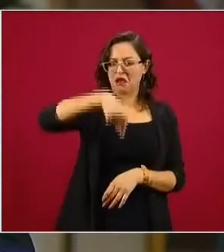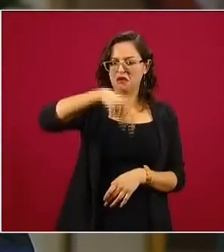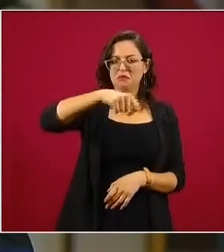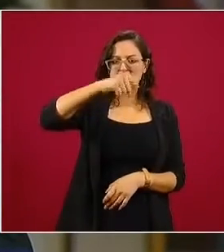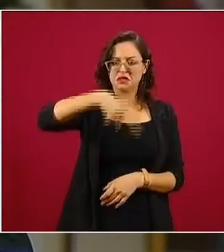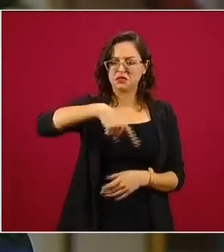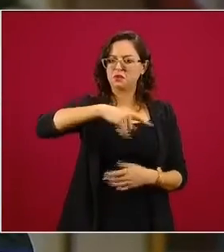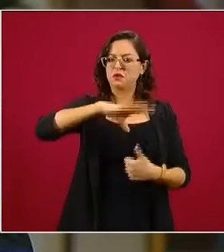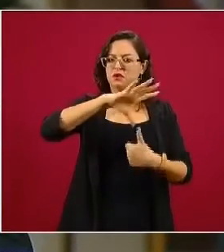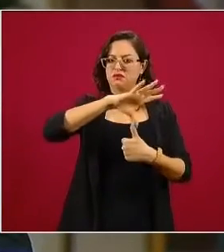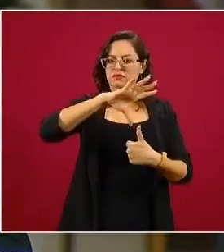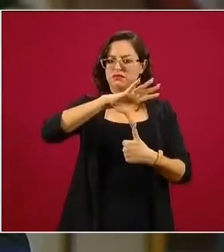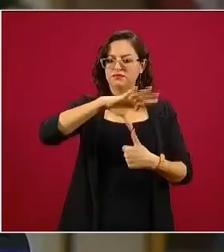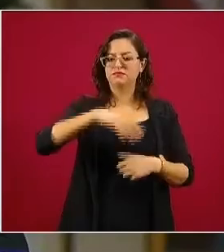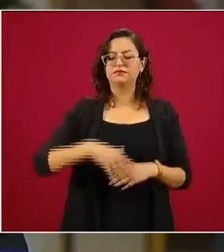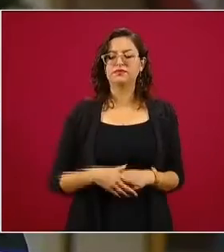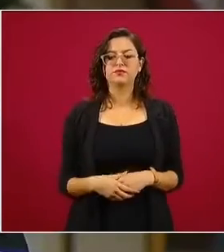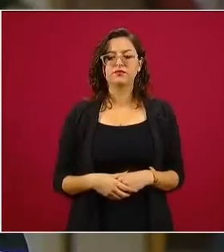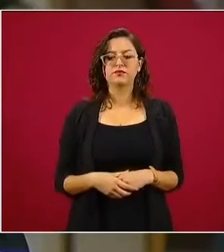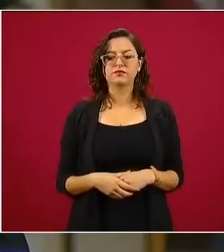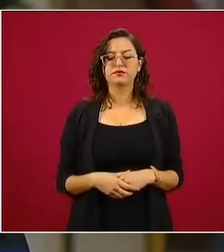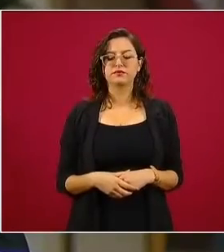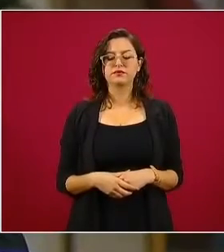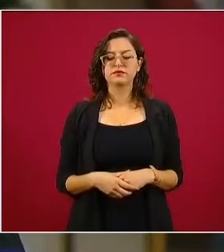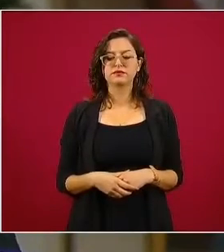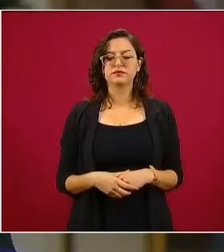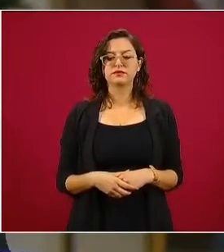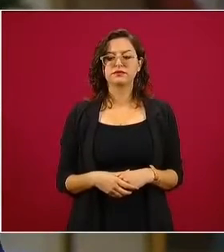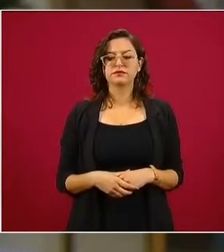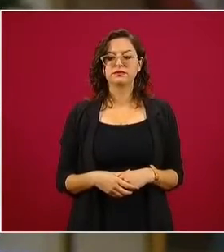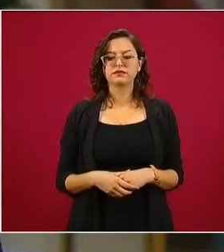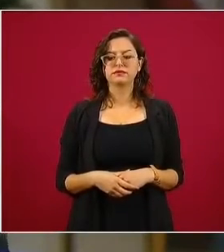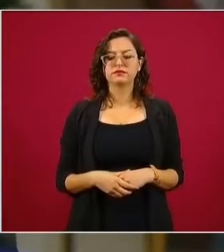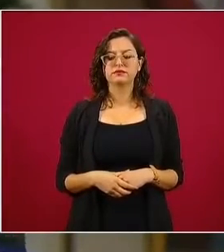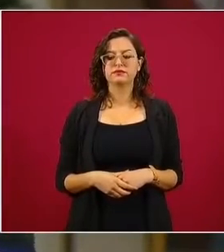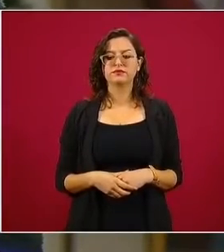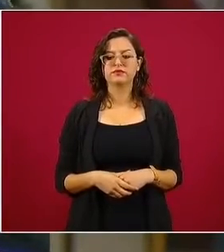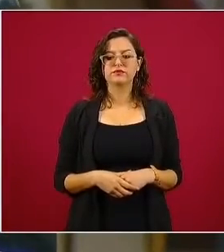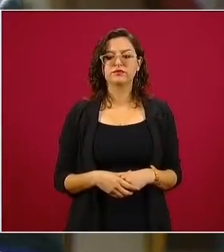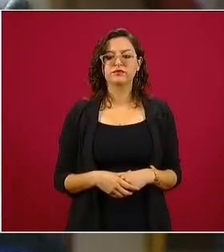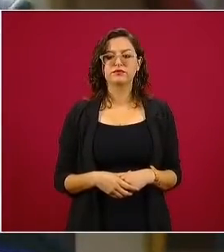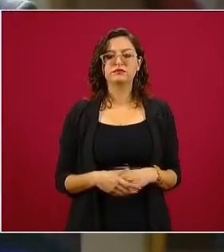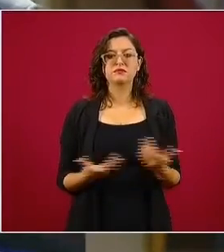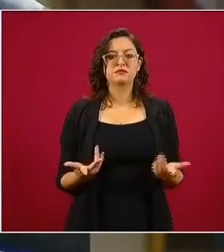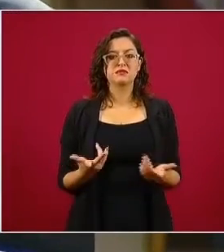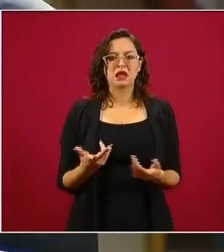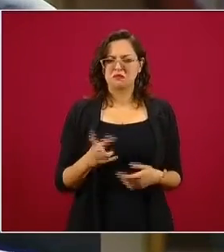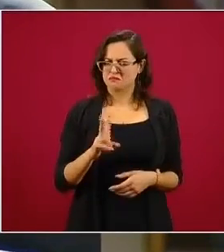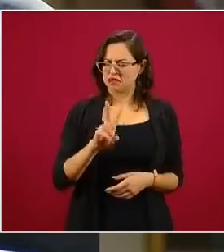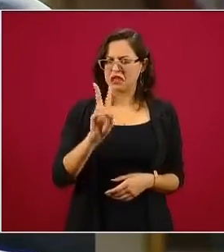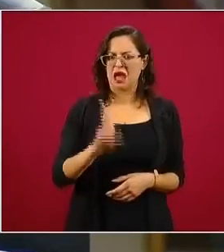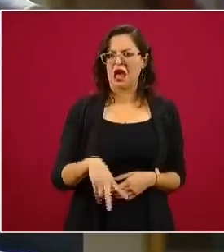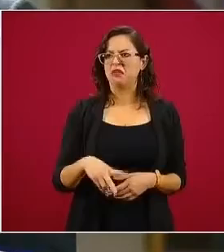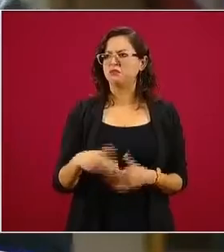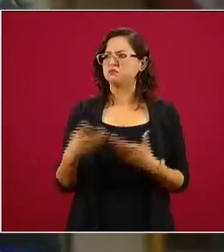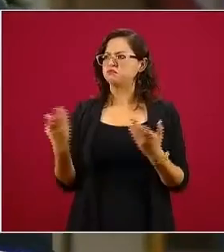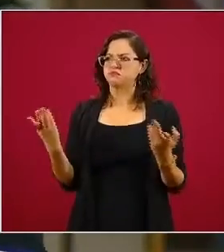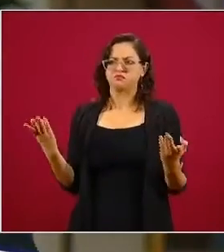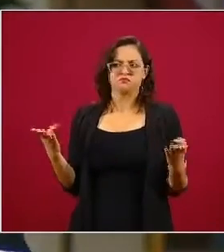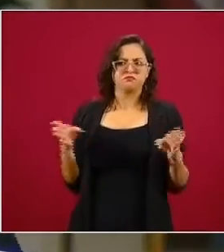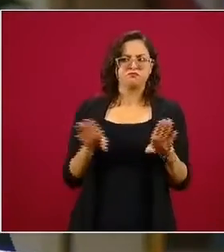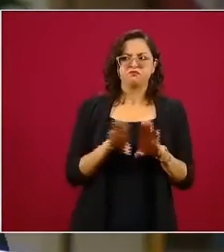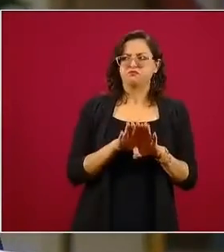región. Desde luego, no se trata de cerrarnos al mundo, sino